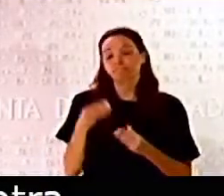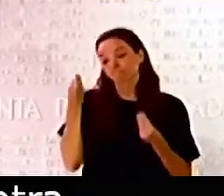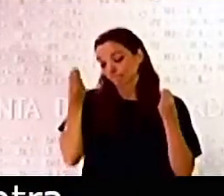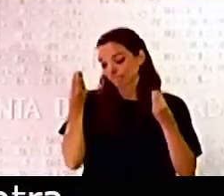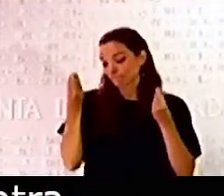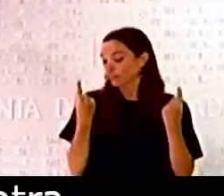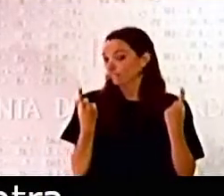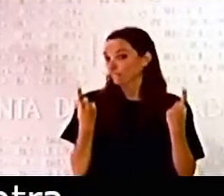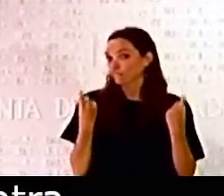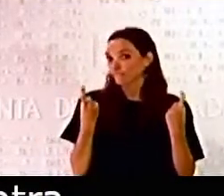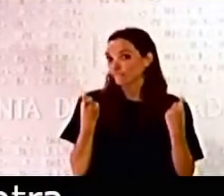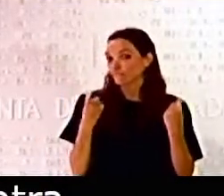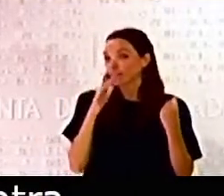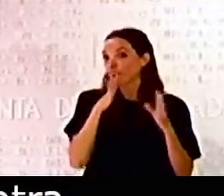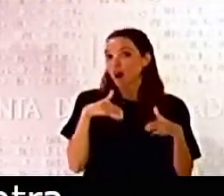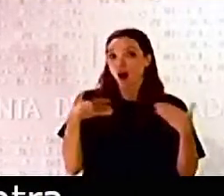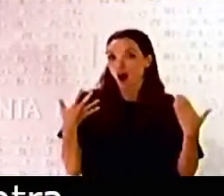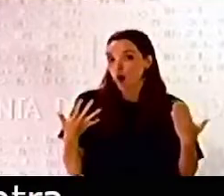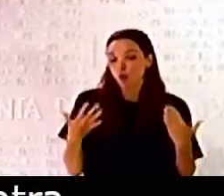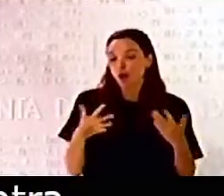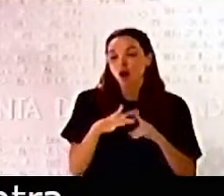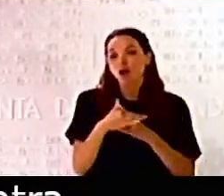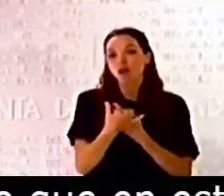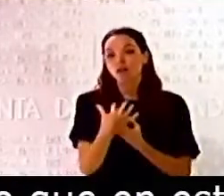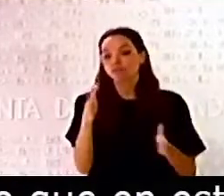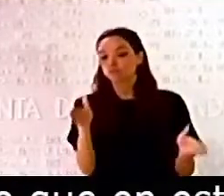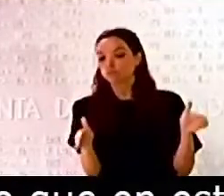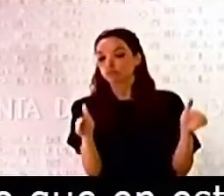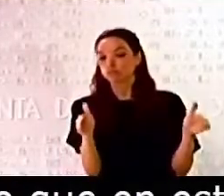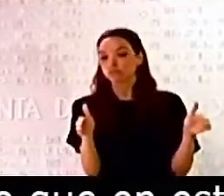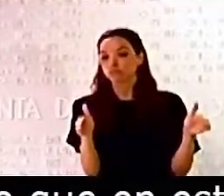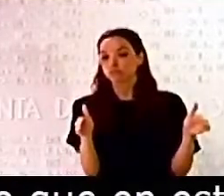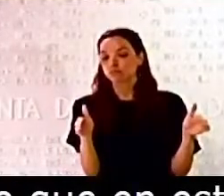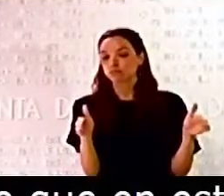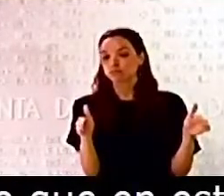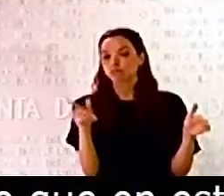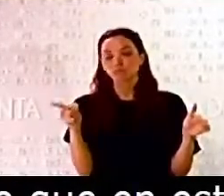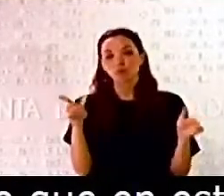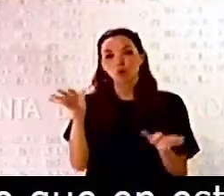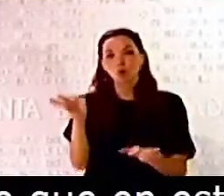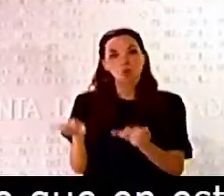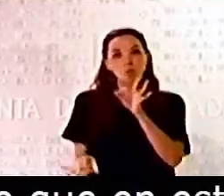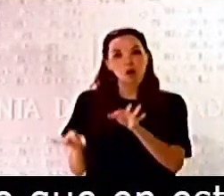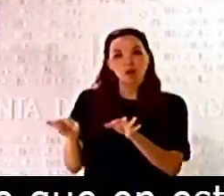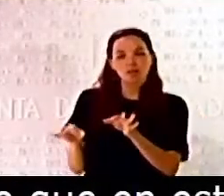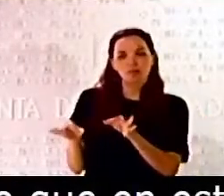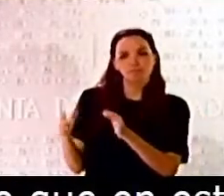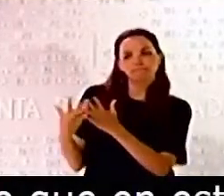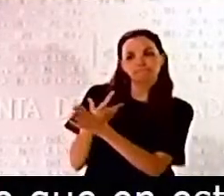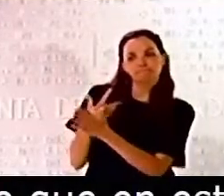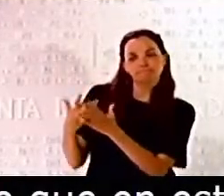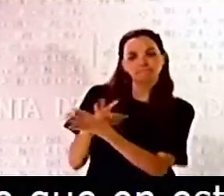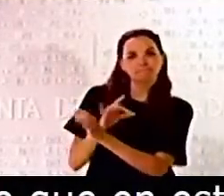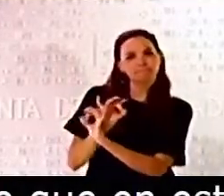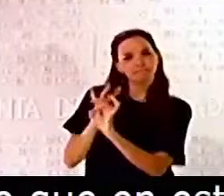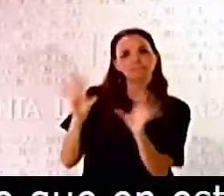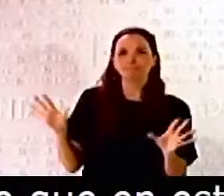que en este momento el Poder Judicial nos dé algo de luz en este